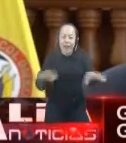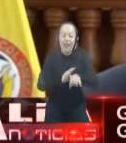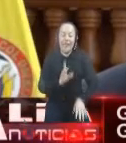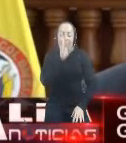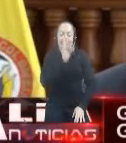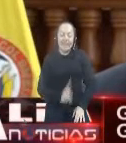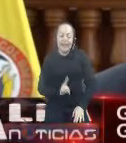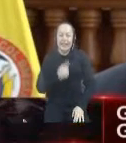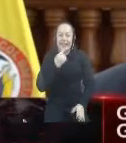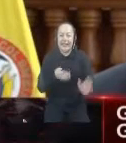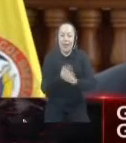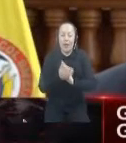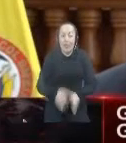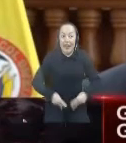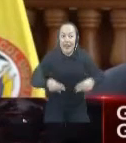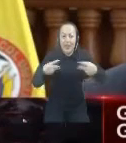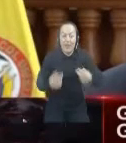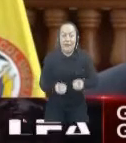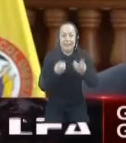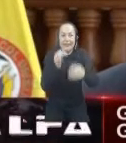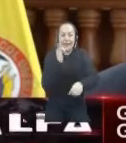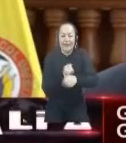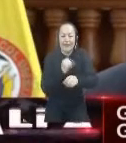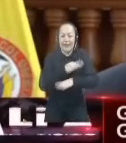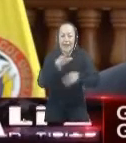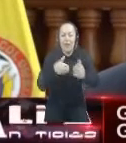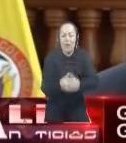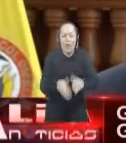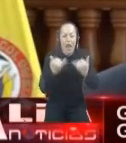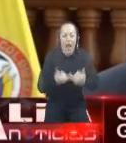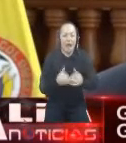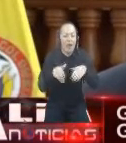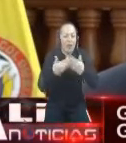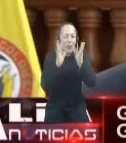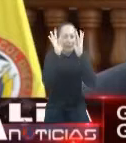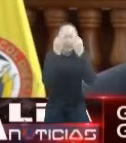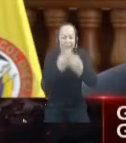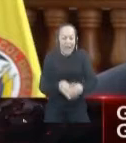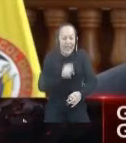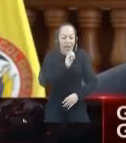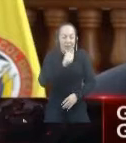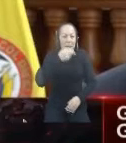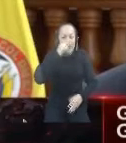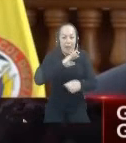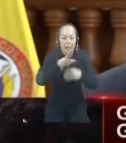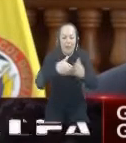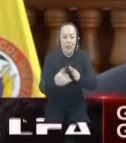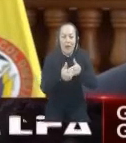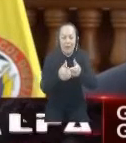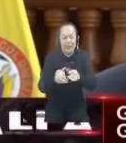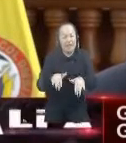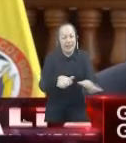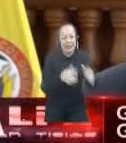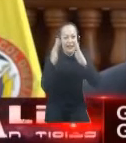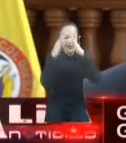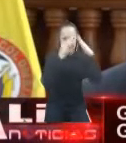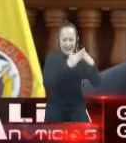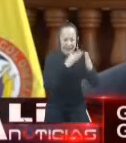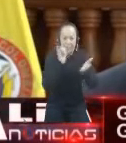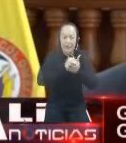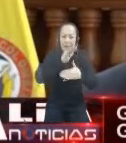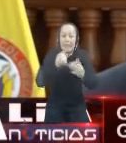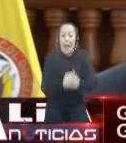determinación de darle vida institucional a una tarea que ven realizando los niños bajo la dirección de esta Secretaría de Vivienda y que